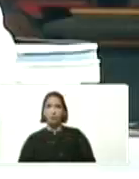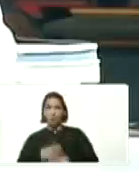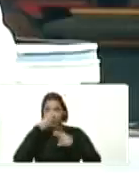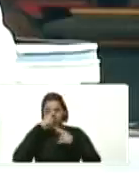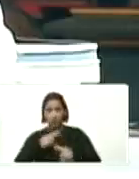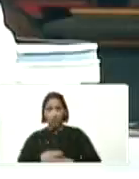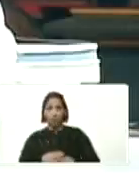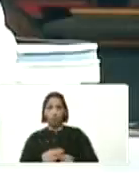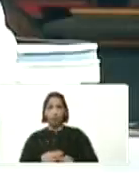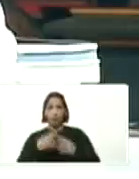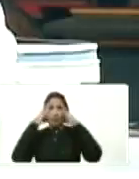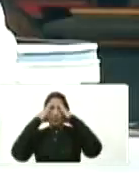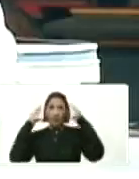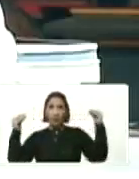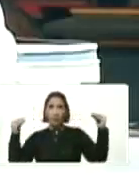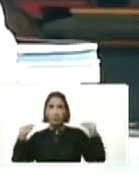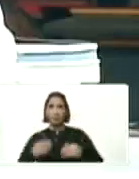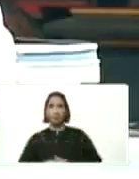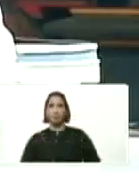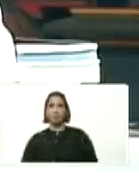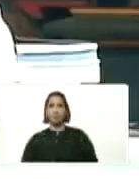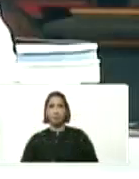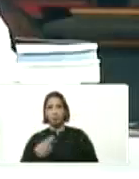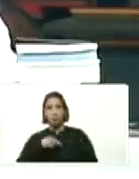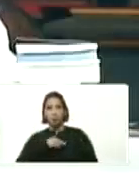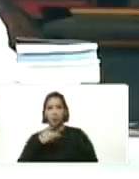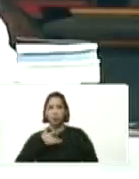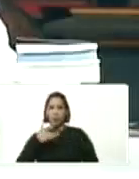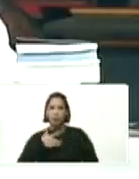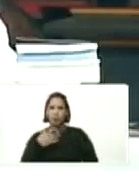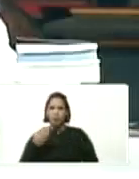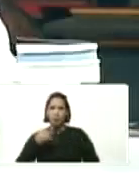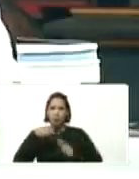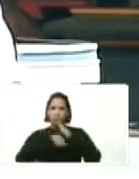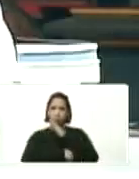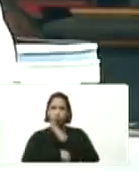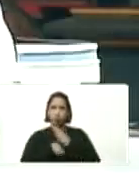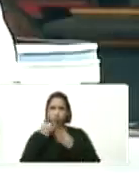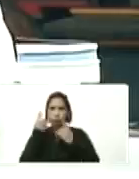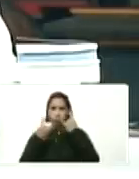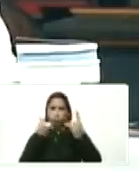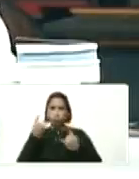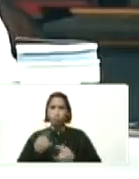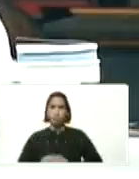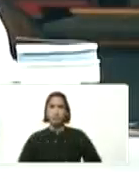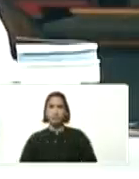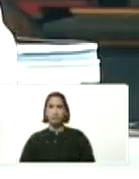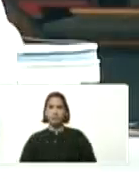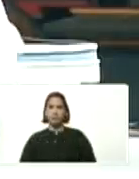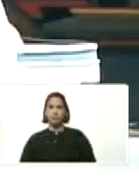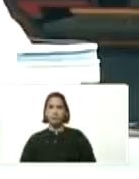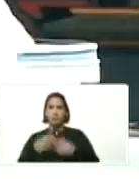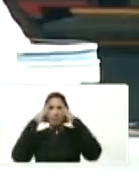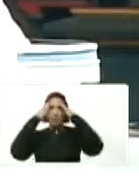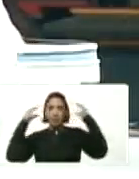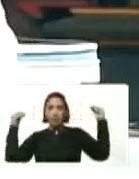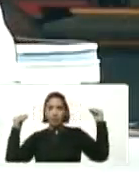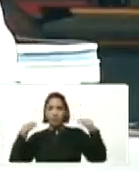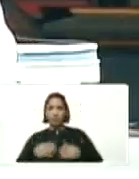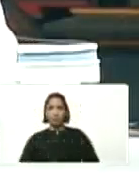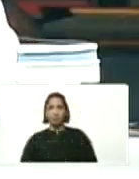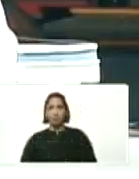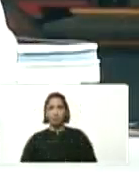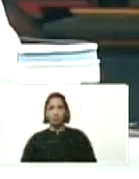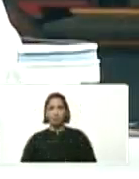Homenajeamos a Vietnam desde nuestro sentimiento más profundo de admiración, el Vietnam del tío